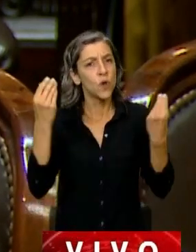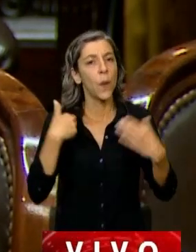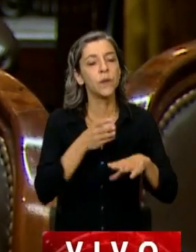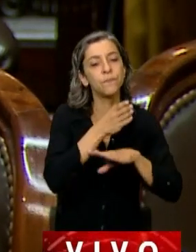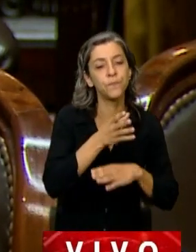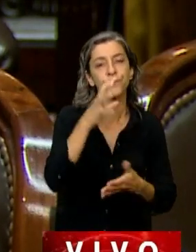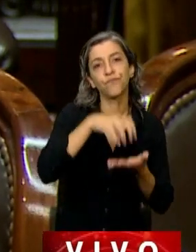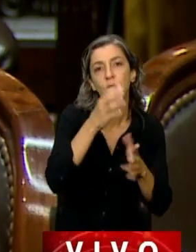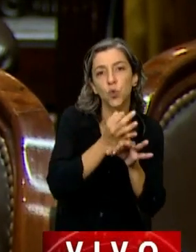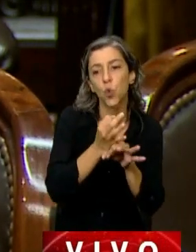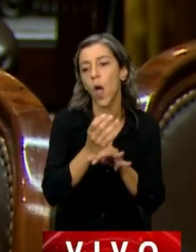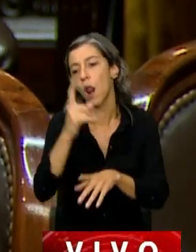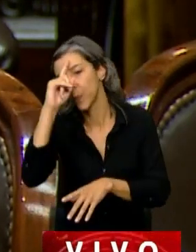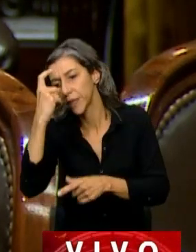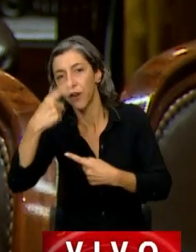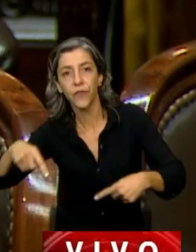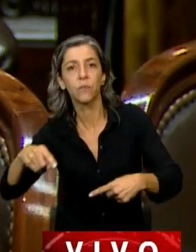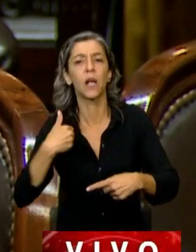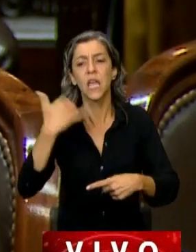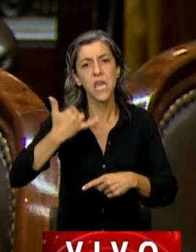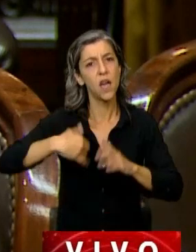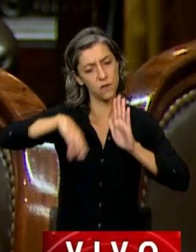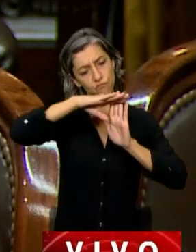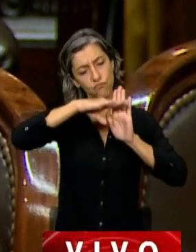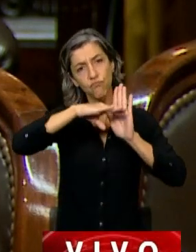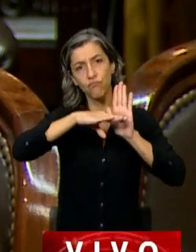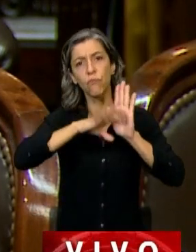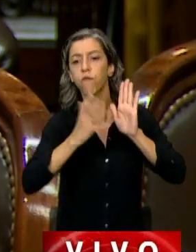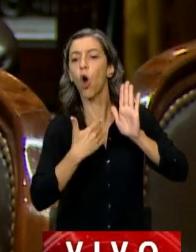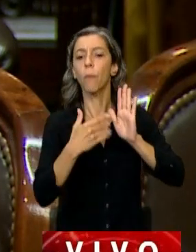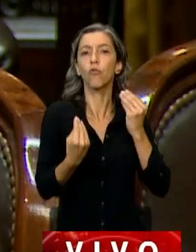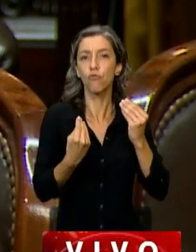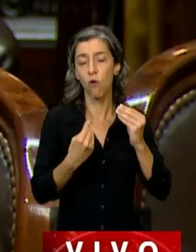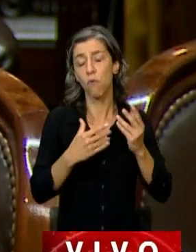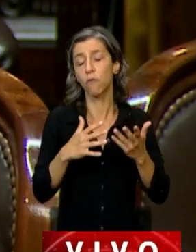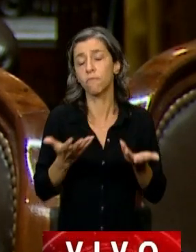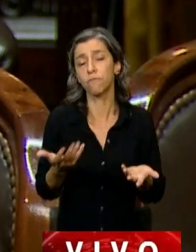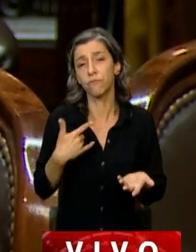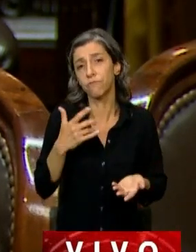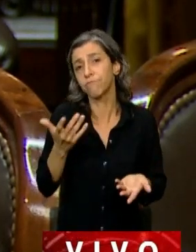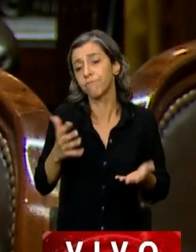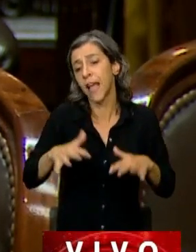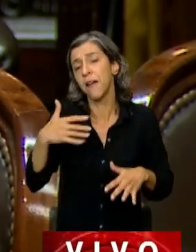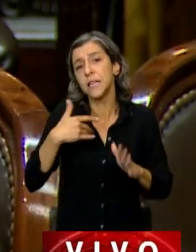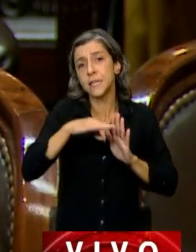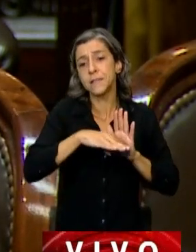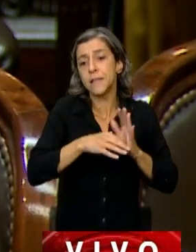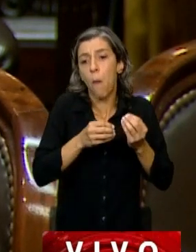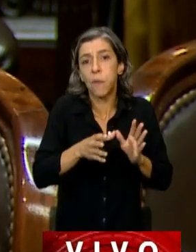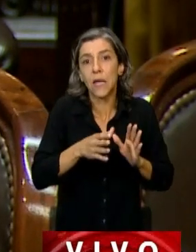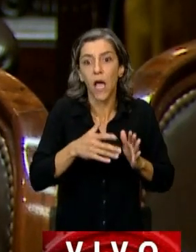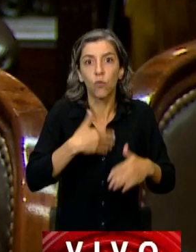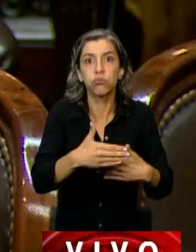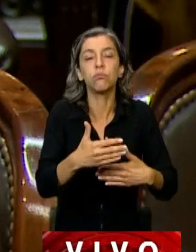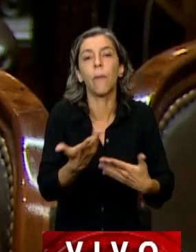los casos de abusos, de cómo están tratando, de los protocolos, que lamentablemente se activaron y se empezaron a practicar luego de